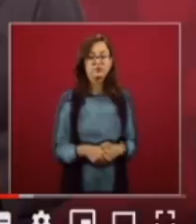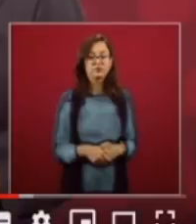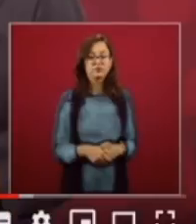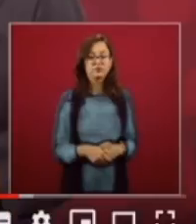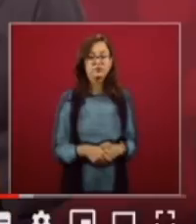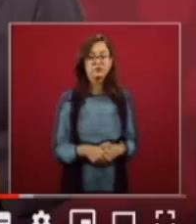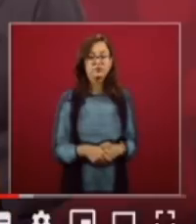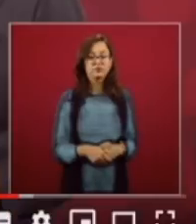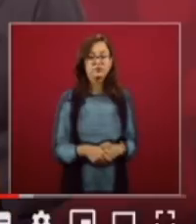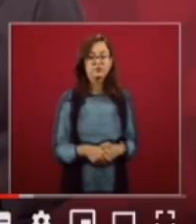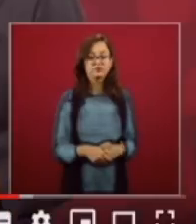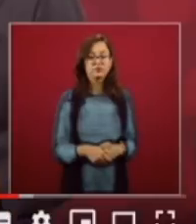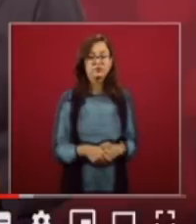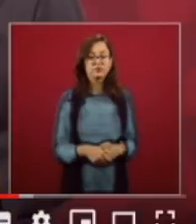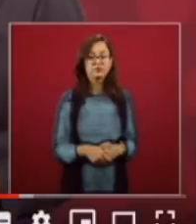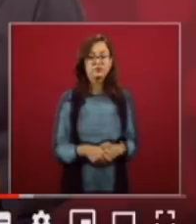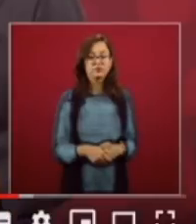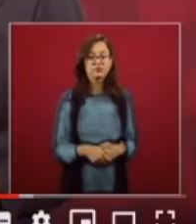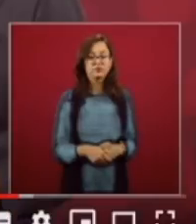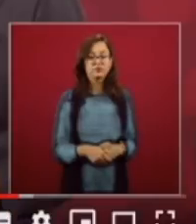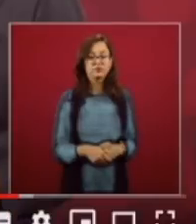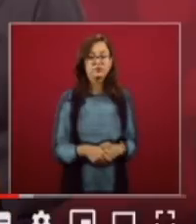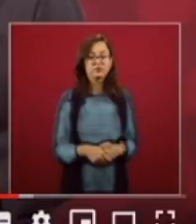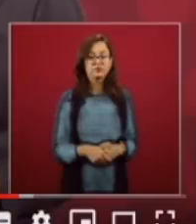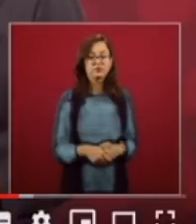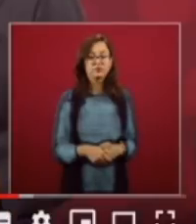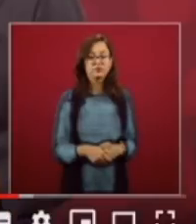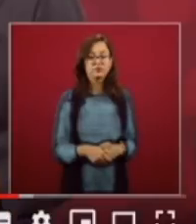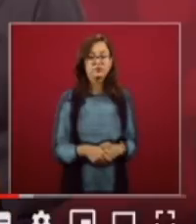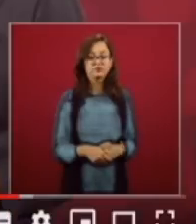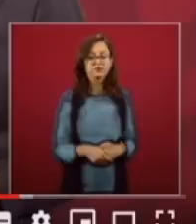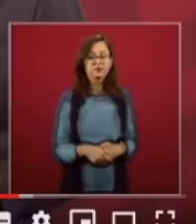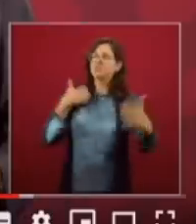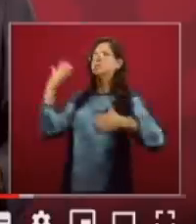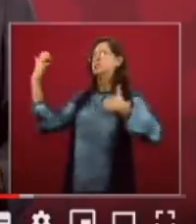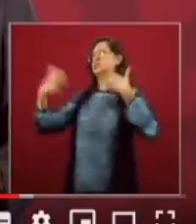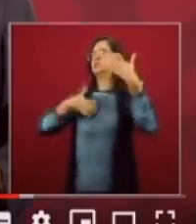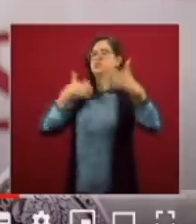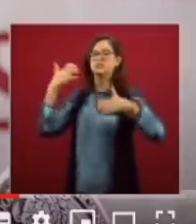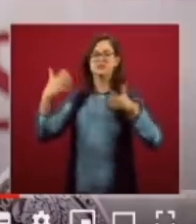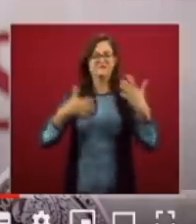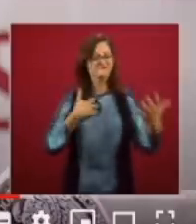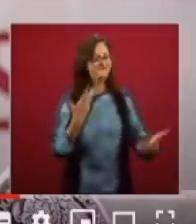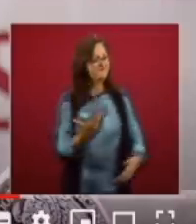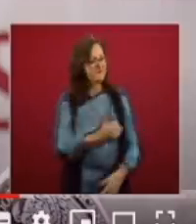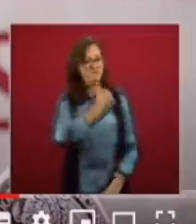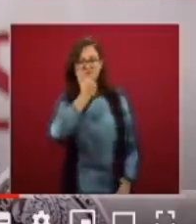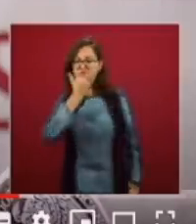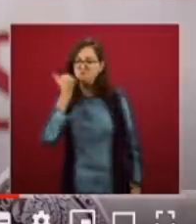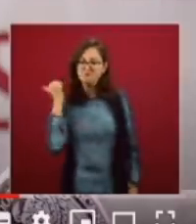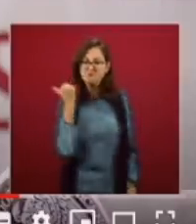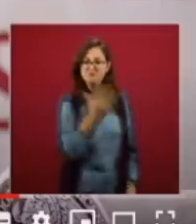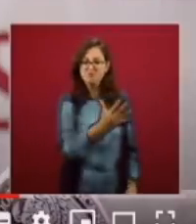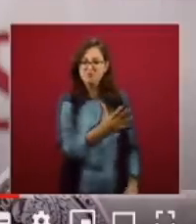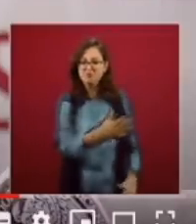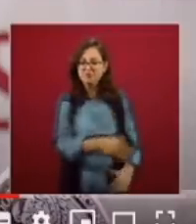logra encabritarlo y vea nada más cómo le contesta. Y es que pues sí, la verdad. Corrupto.